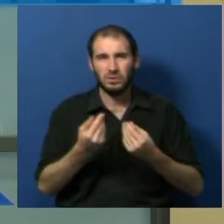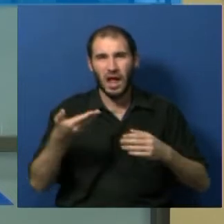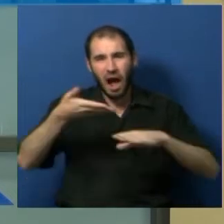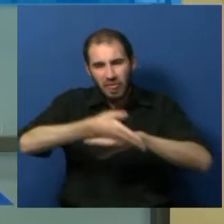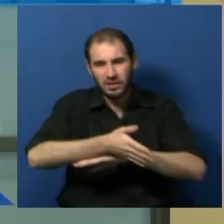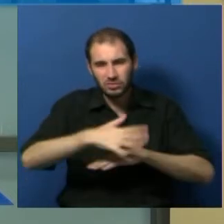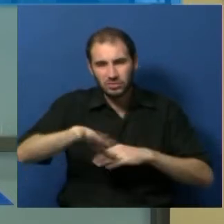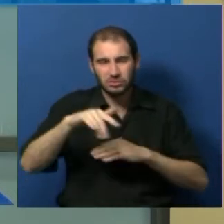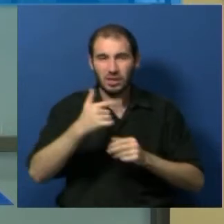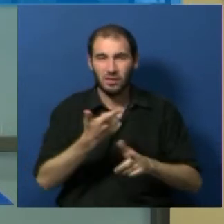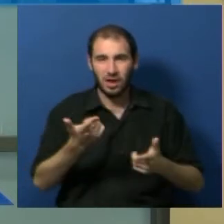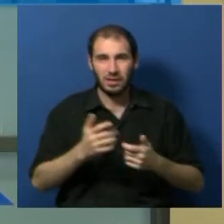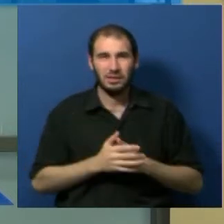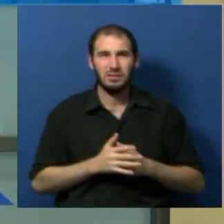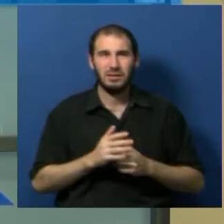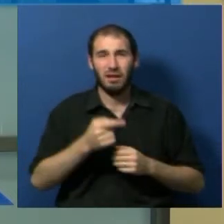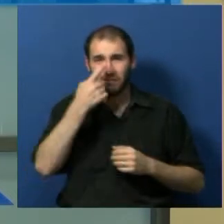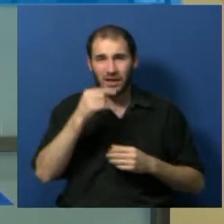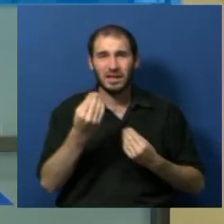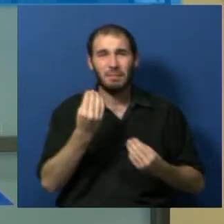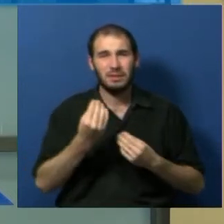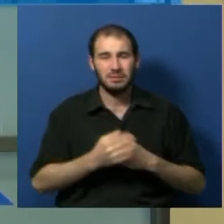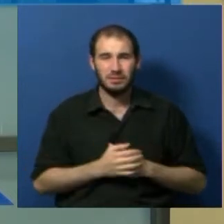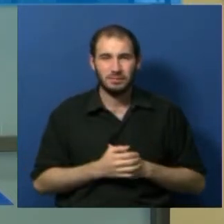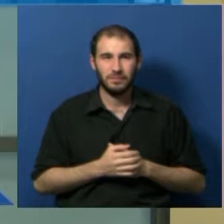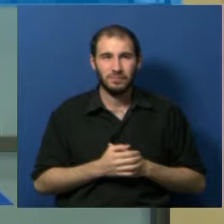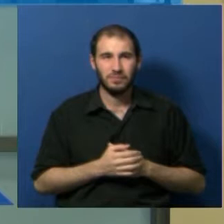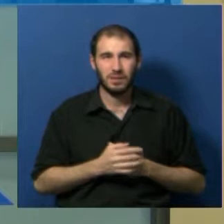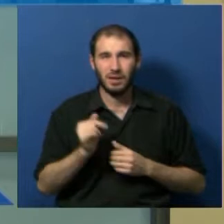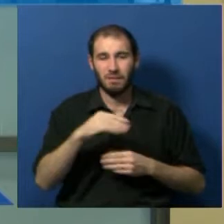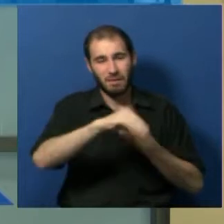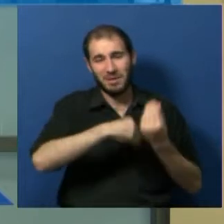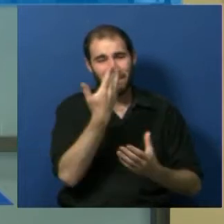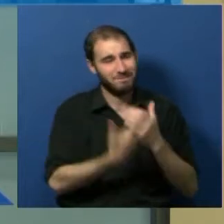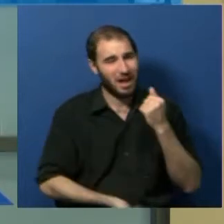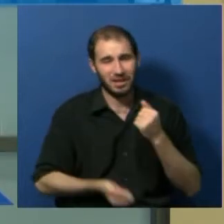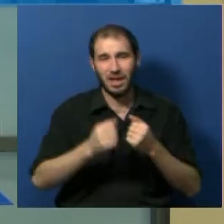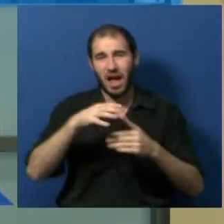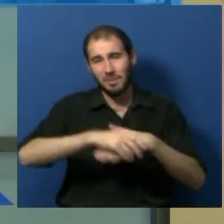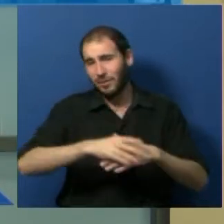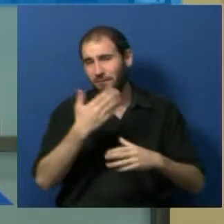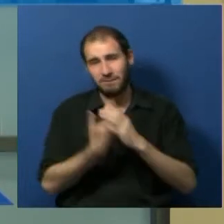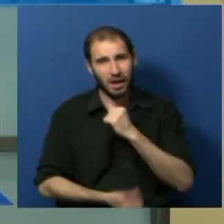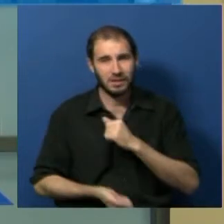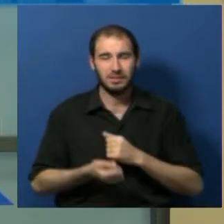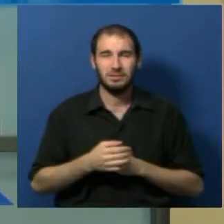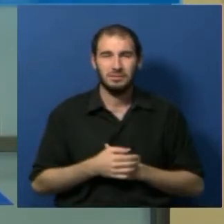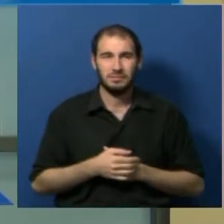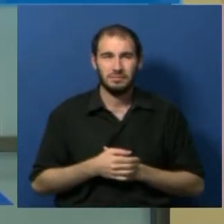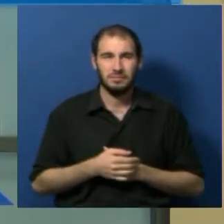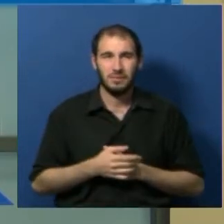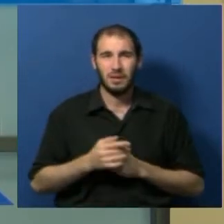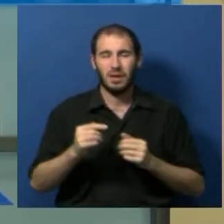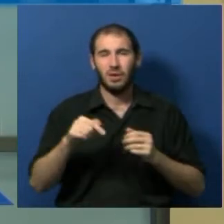en el sistema. Entonces, ¿qué termina pasando? Que fracasa su familia, fracasan sus amigos, fracasa